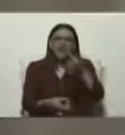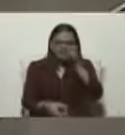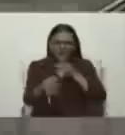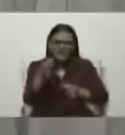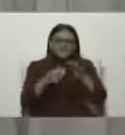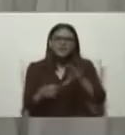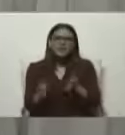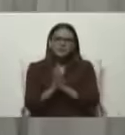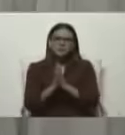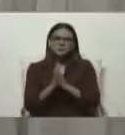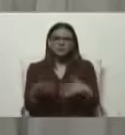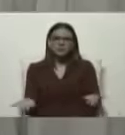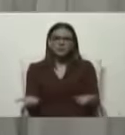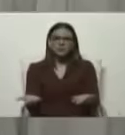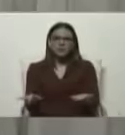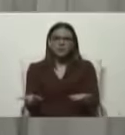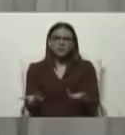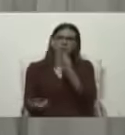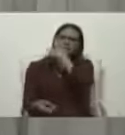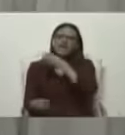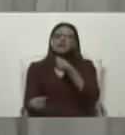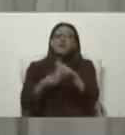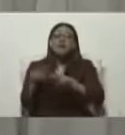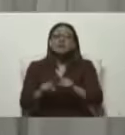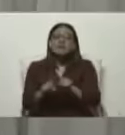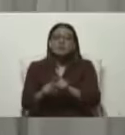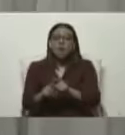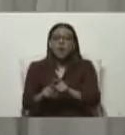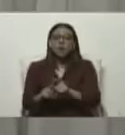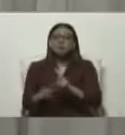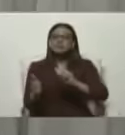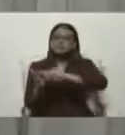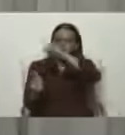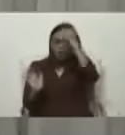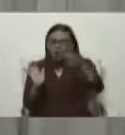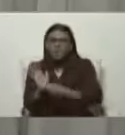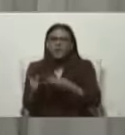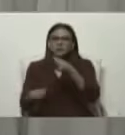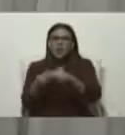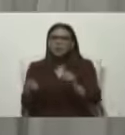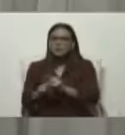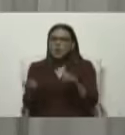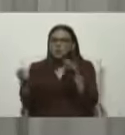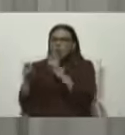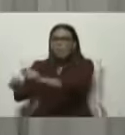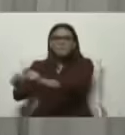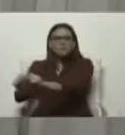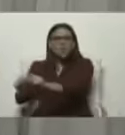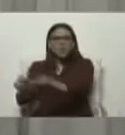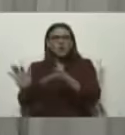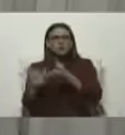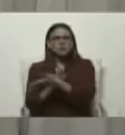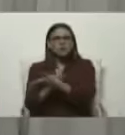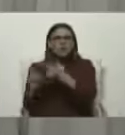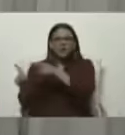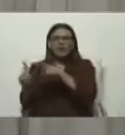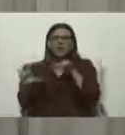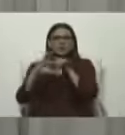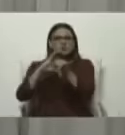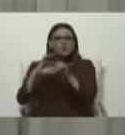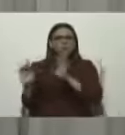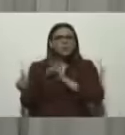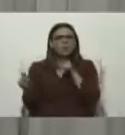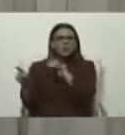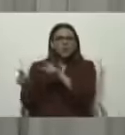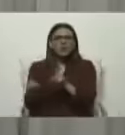que los llevaron al nivel de cerrarle las grandes multinacionales de las redes sociales y de la comunicación a cerrar la cuenta